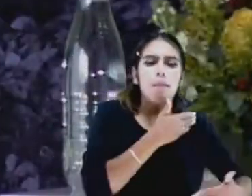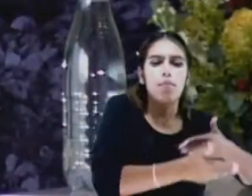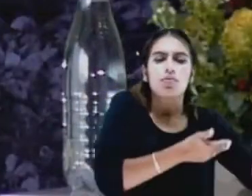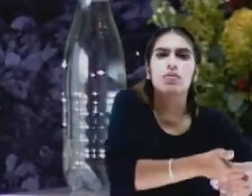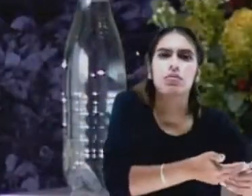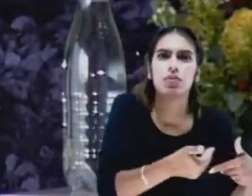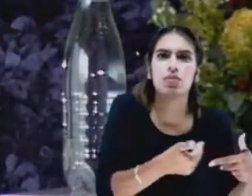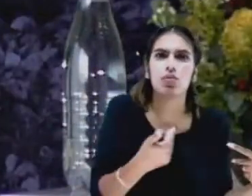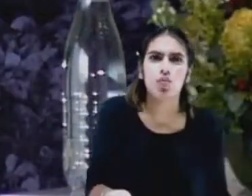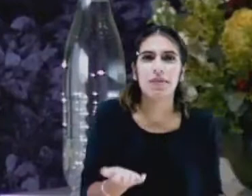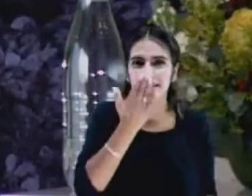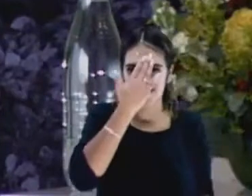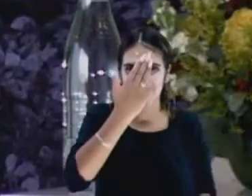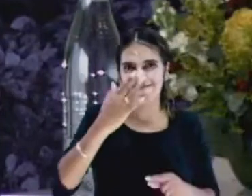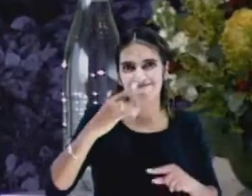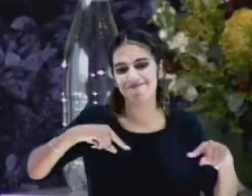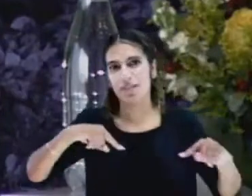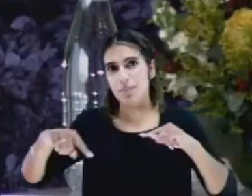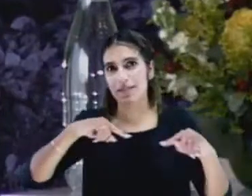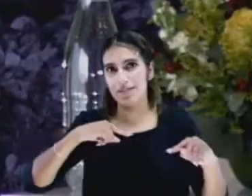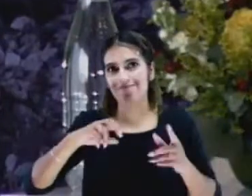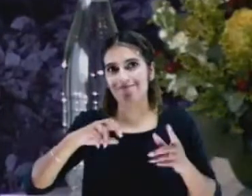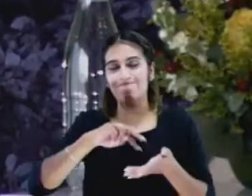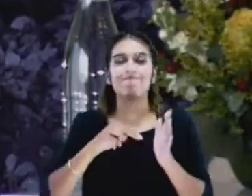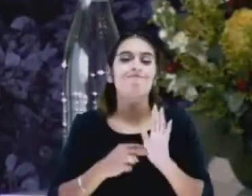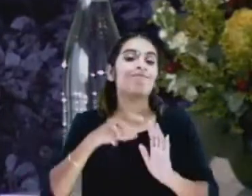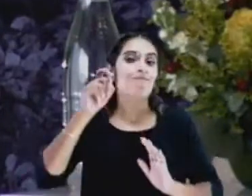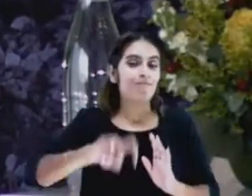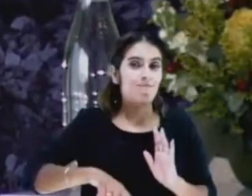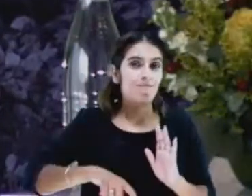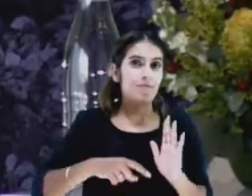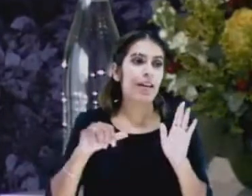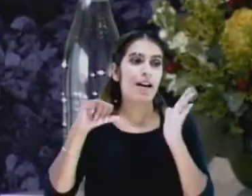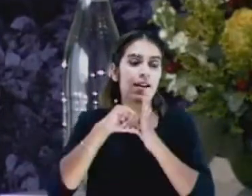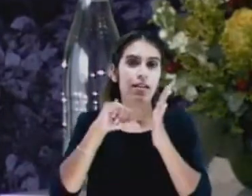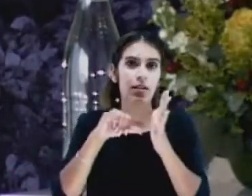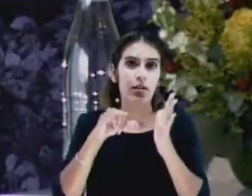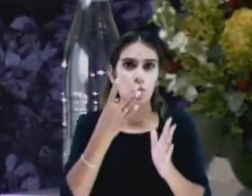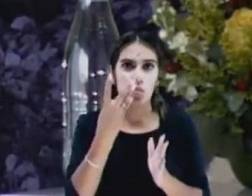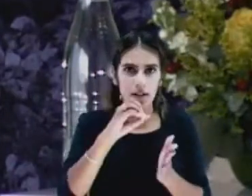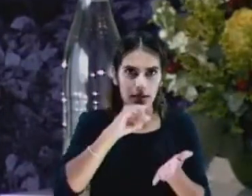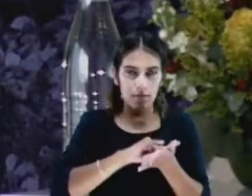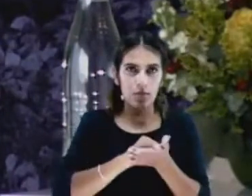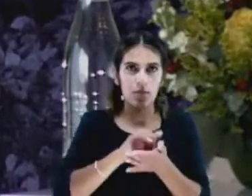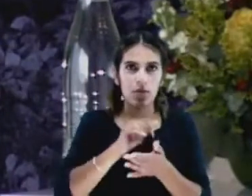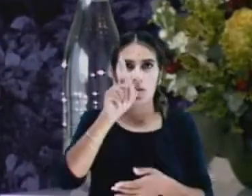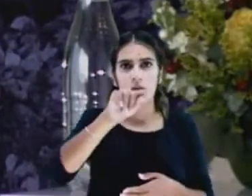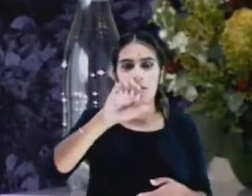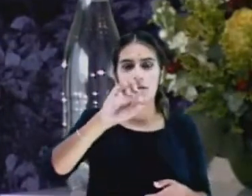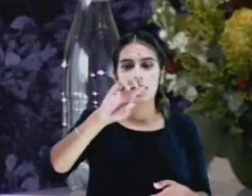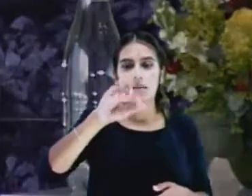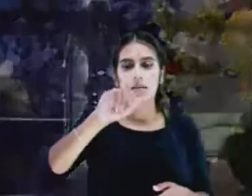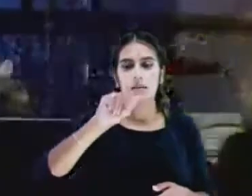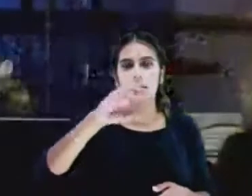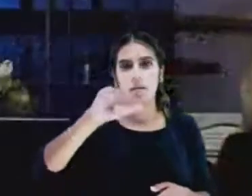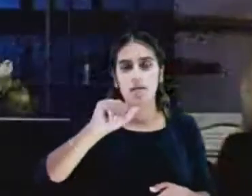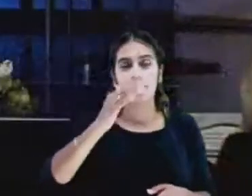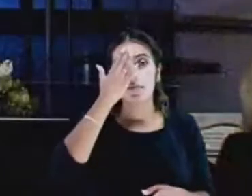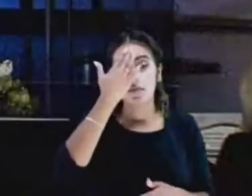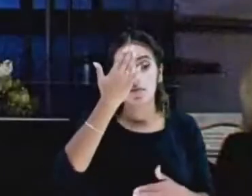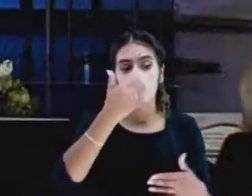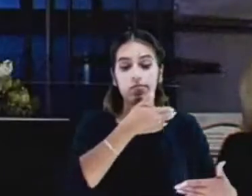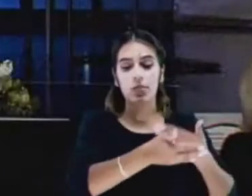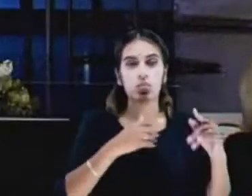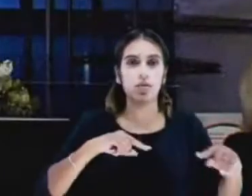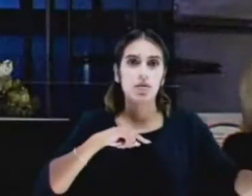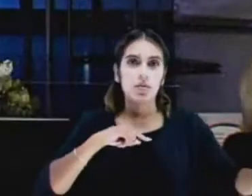creo que nos toca irnos por el artículo 40 del pse para acá sobre todo el tema de que durante el trámite administrativo las partes